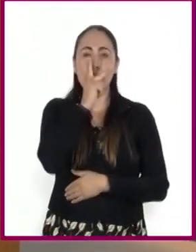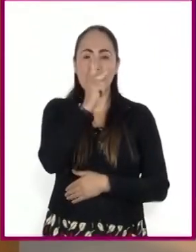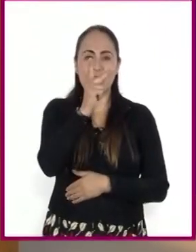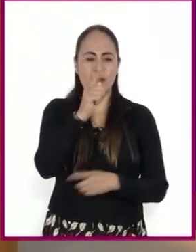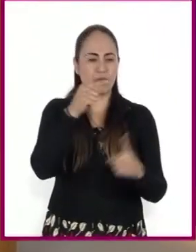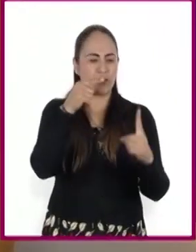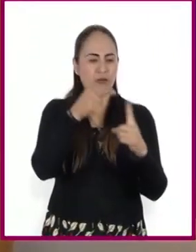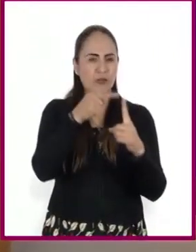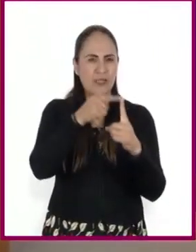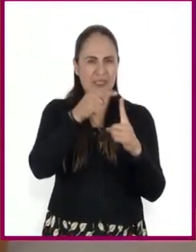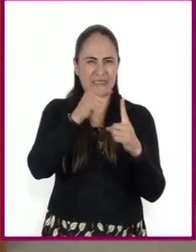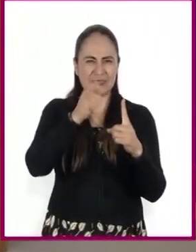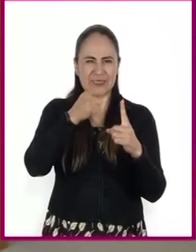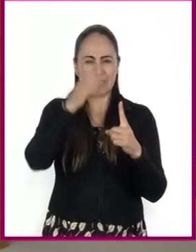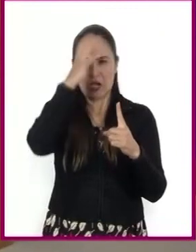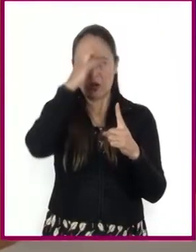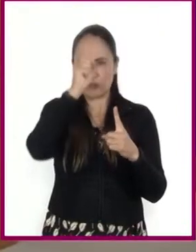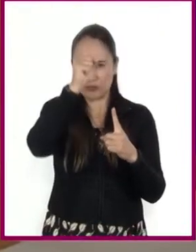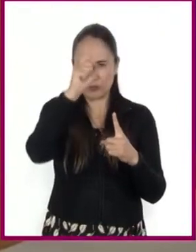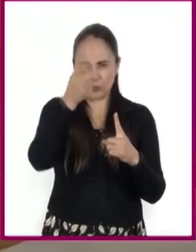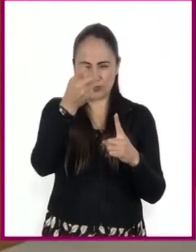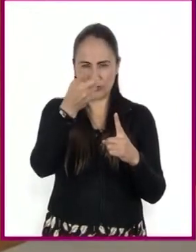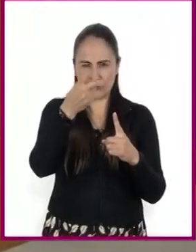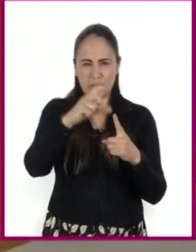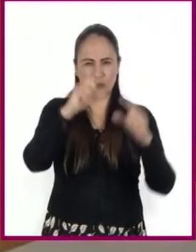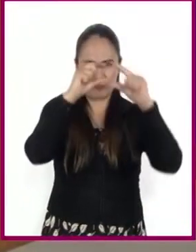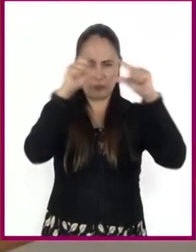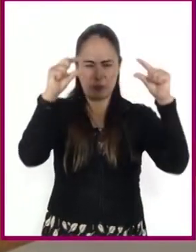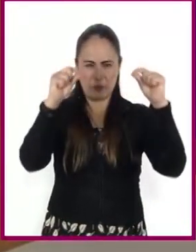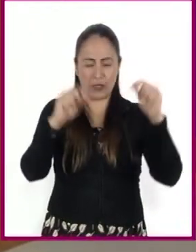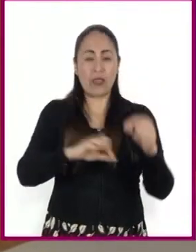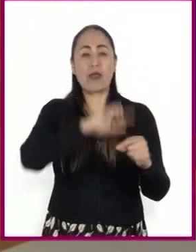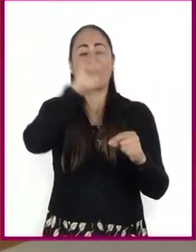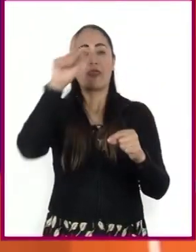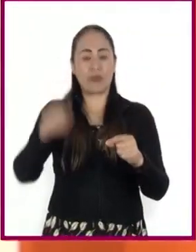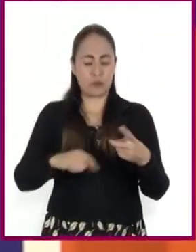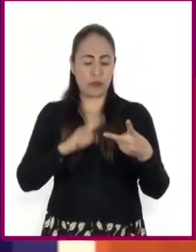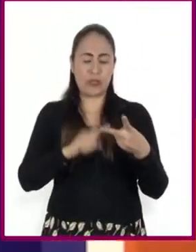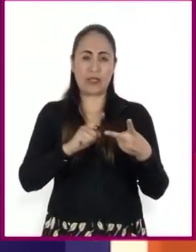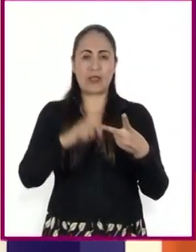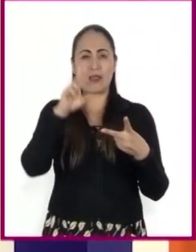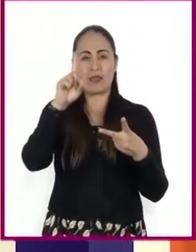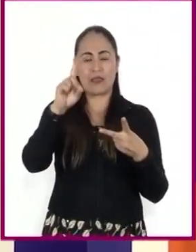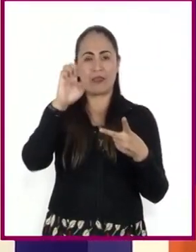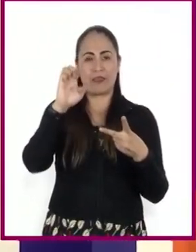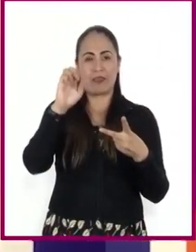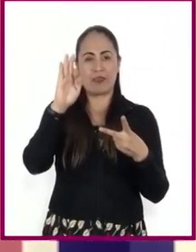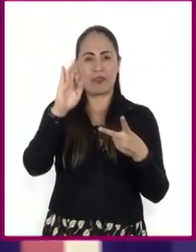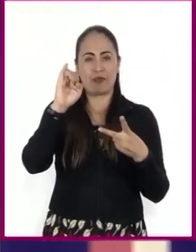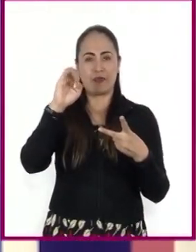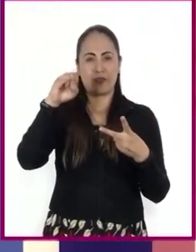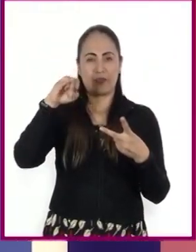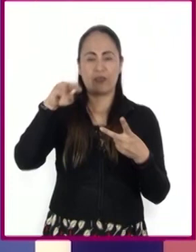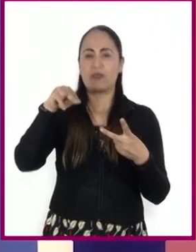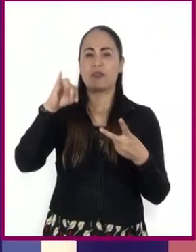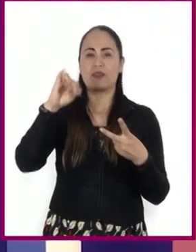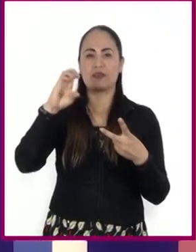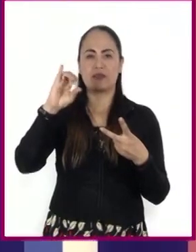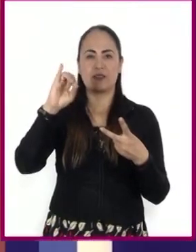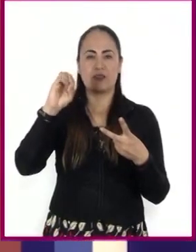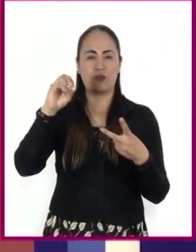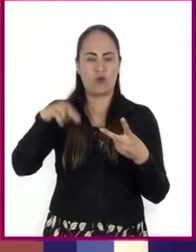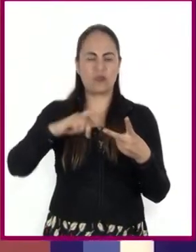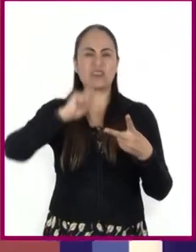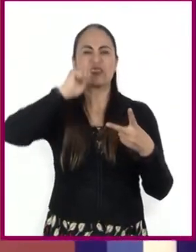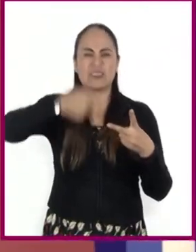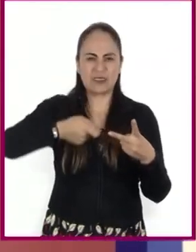definir es el concepto, mientras que la definición es la información que explica, expone o aclara